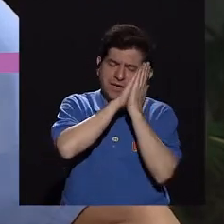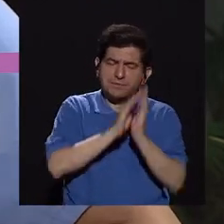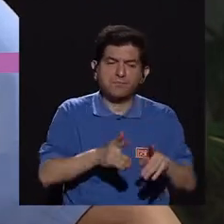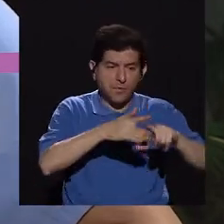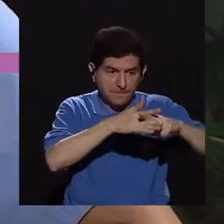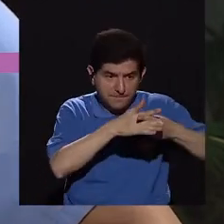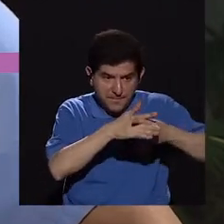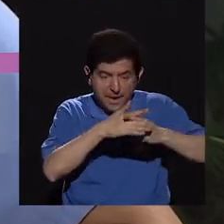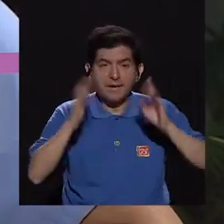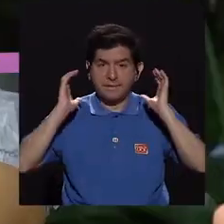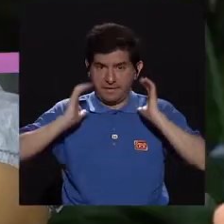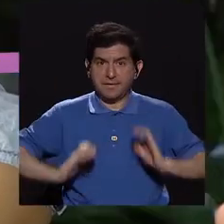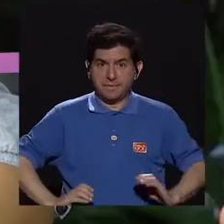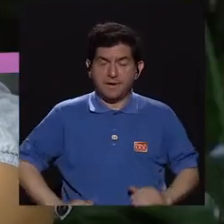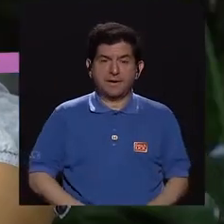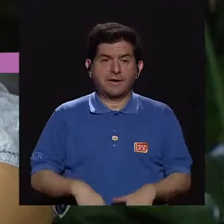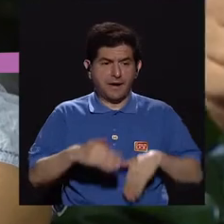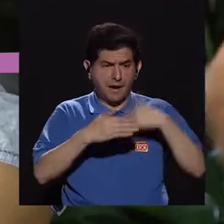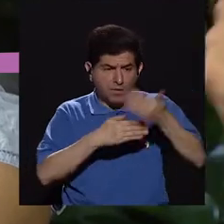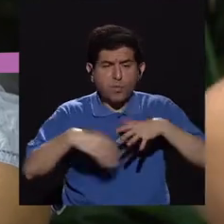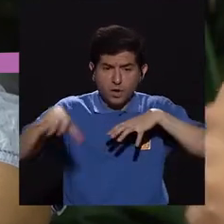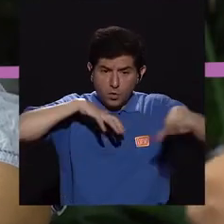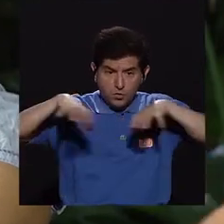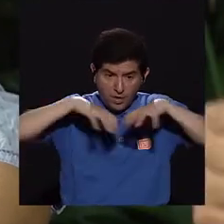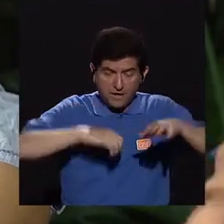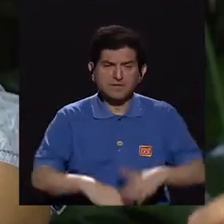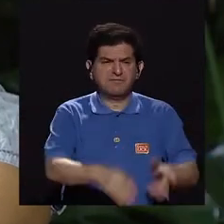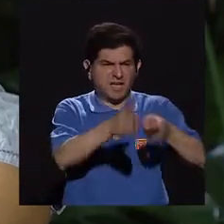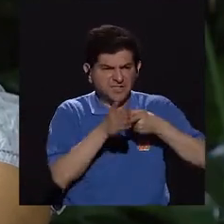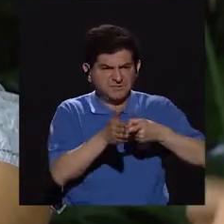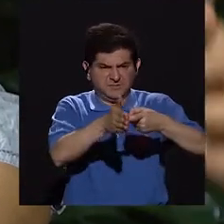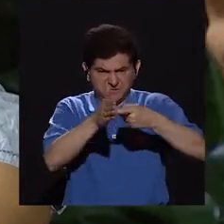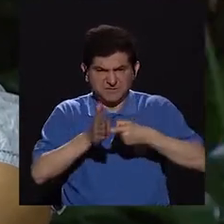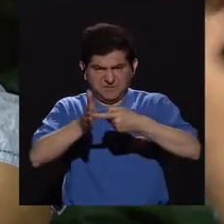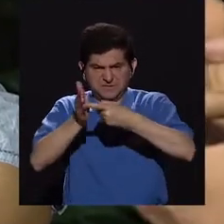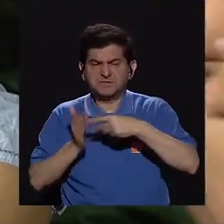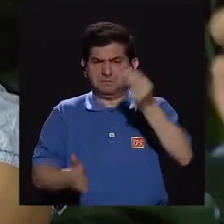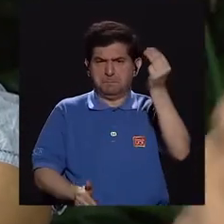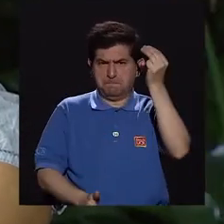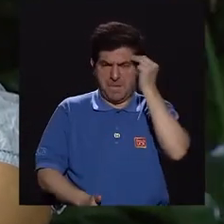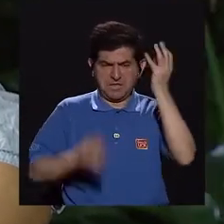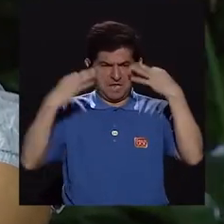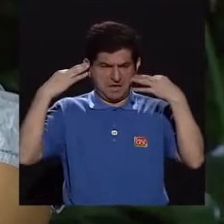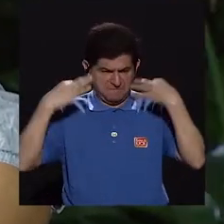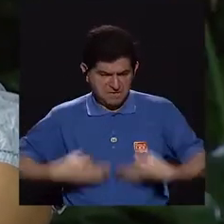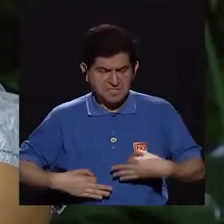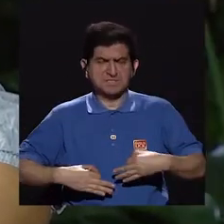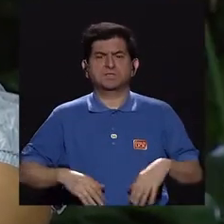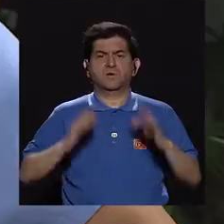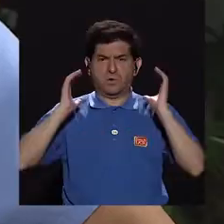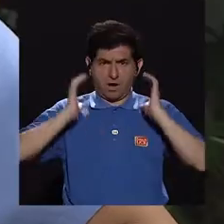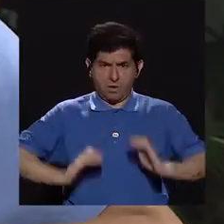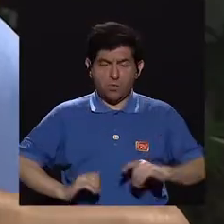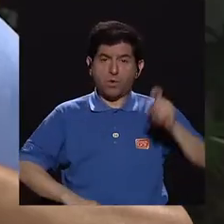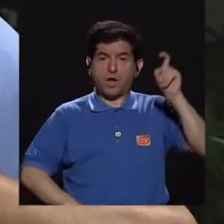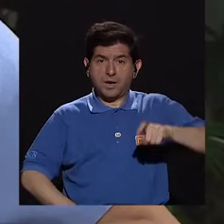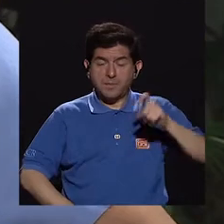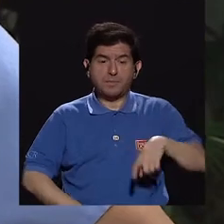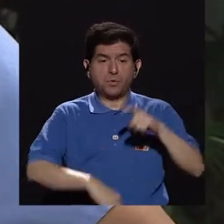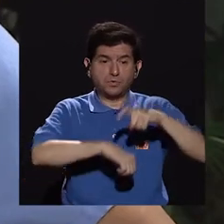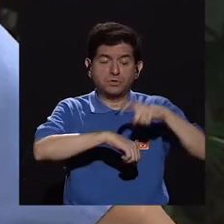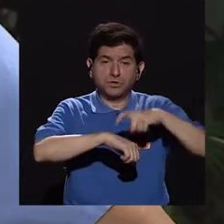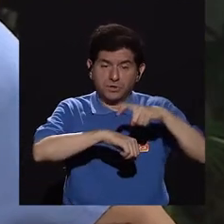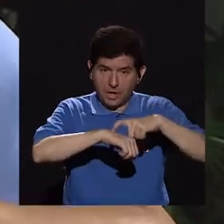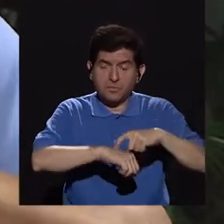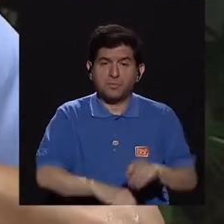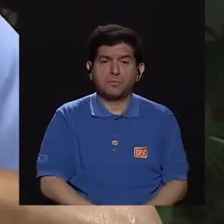pueda reparar el cuerpo, ¿verdad? Después de tanta actividad y de exigirle tanto a nivel mental y a nivel físico a nuestro cuerpo, necesitamos ese